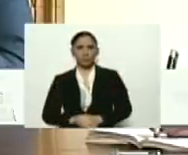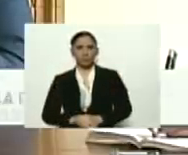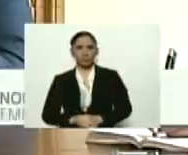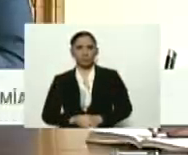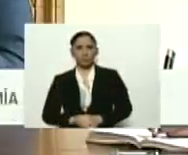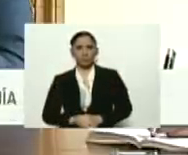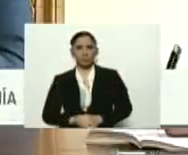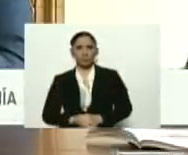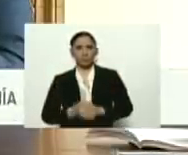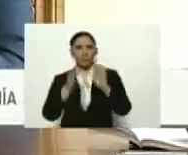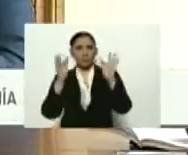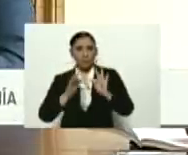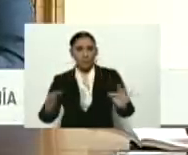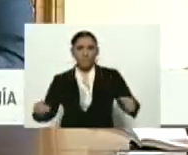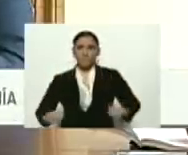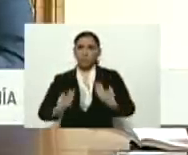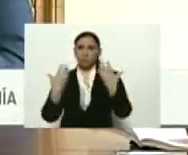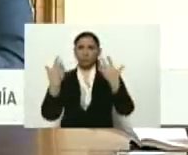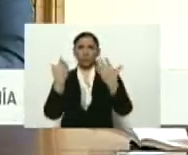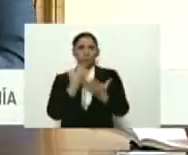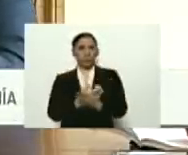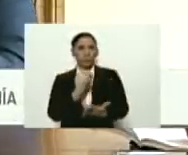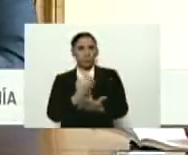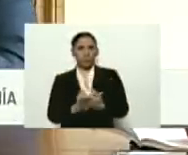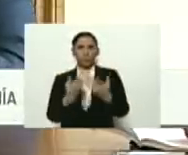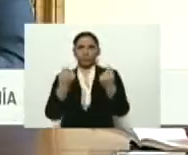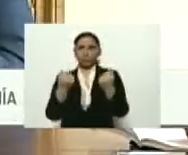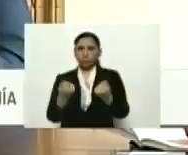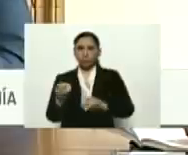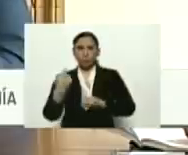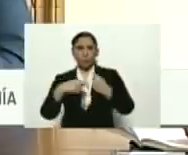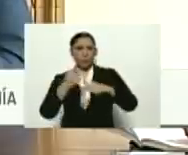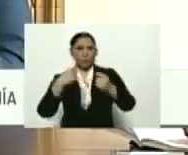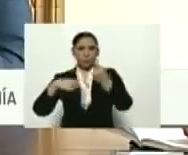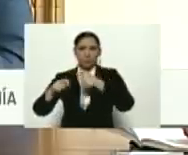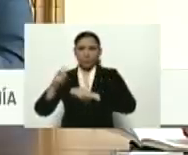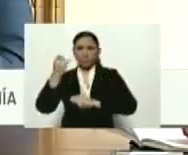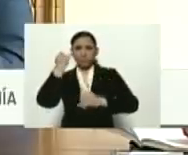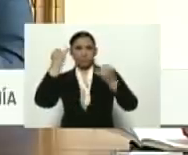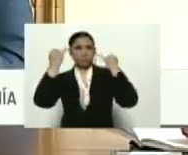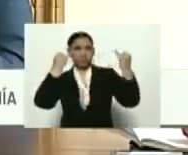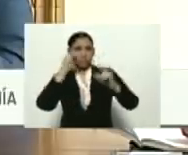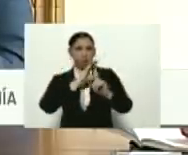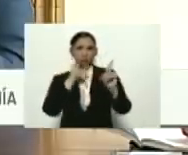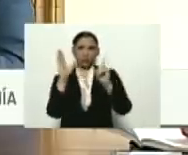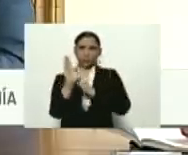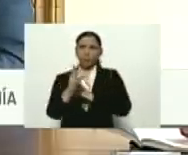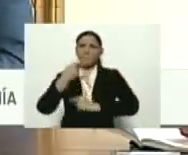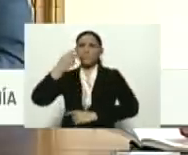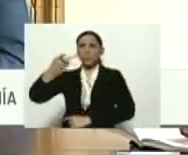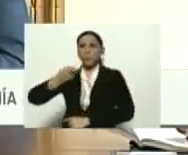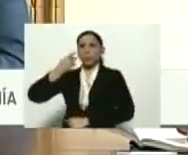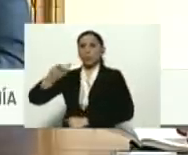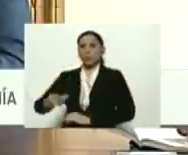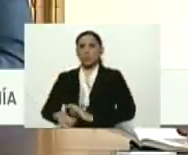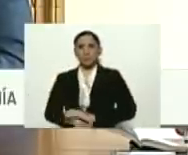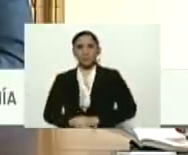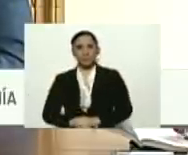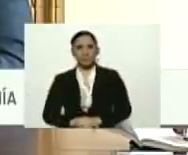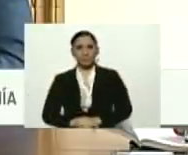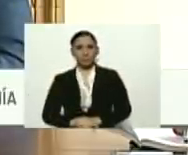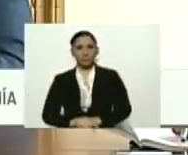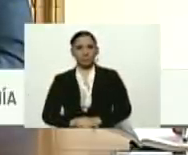En la forma de expresión económica, financiera, comercial, ideológica, cultural, política.